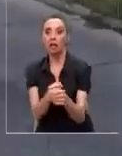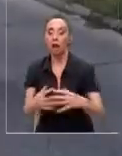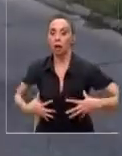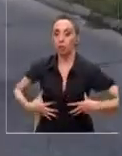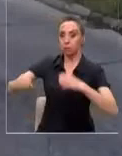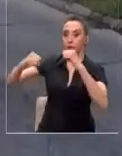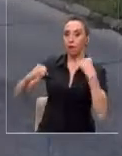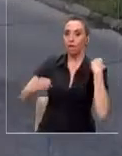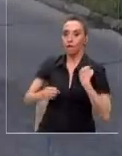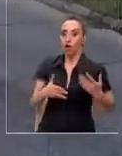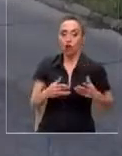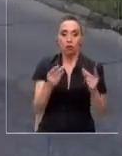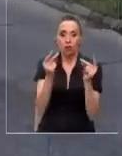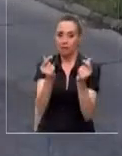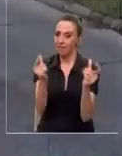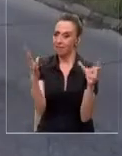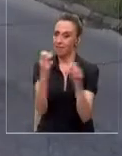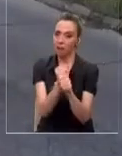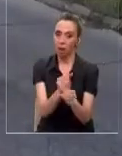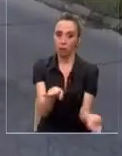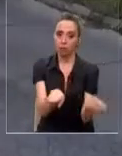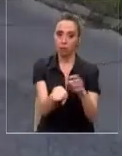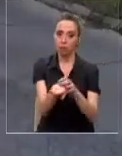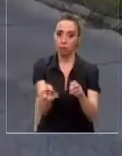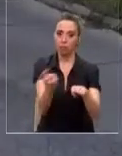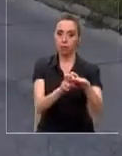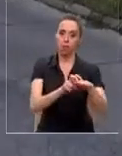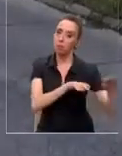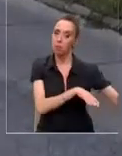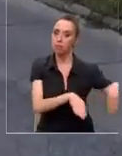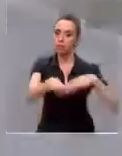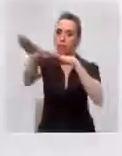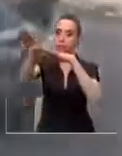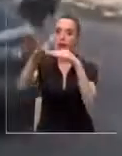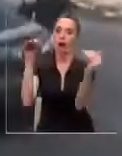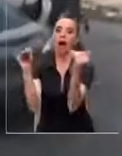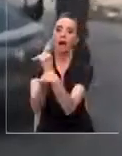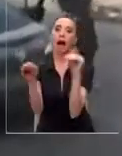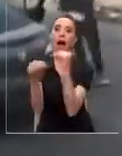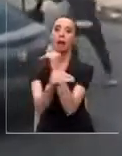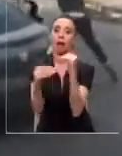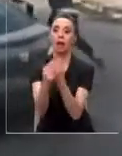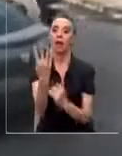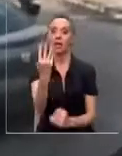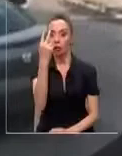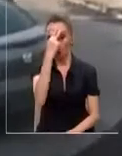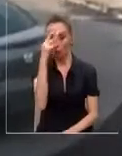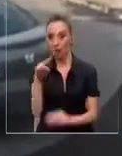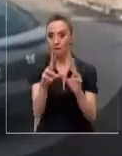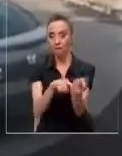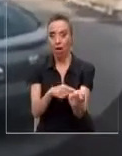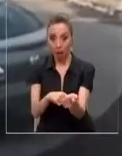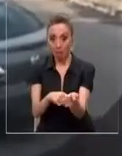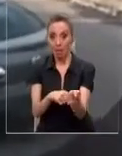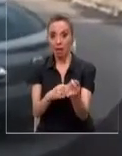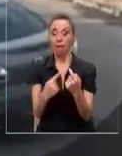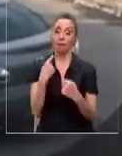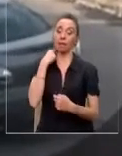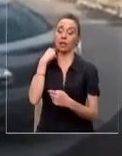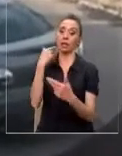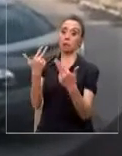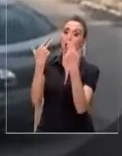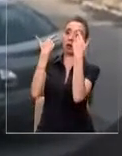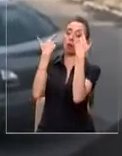inmediatamente. Rapidito, y se dieron a la fuga, dirección hacia la carretera. 14 de marzo y esta familia fue víctima de un